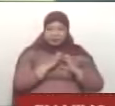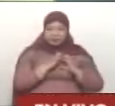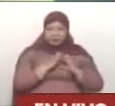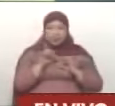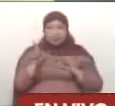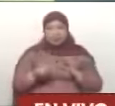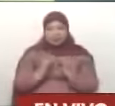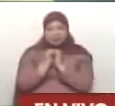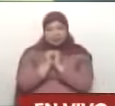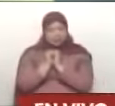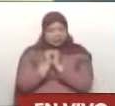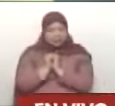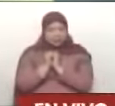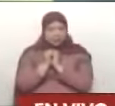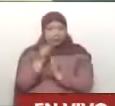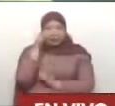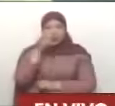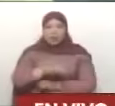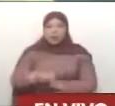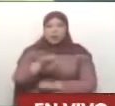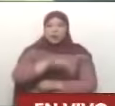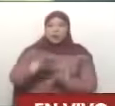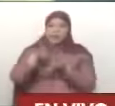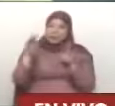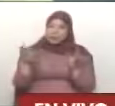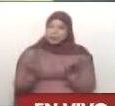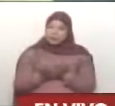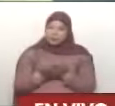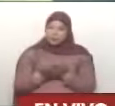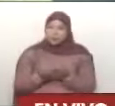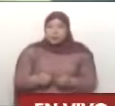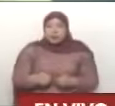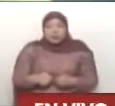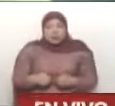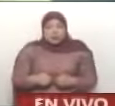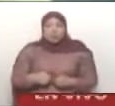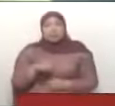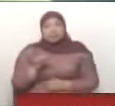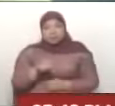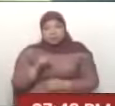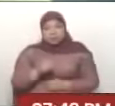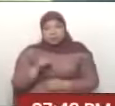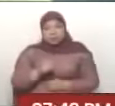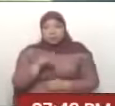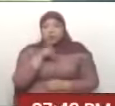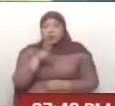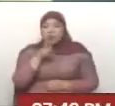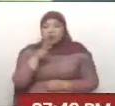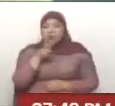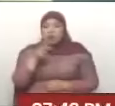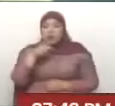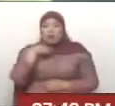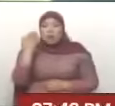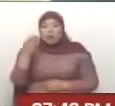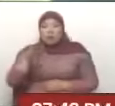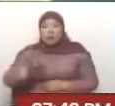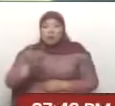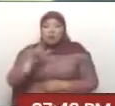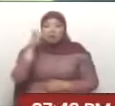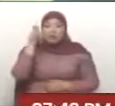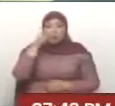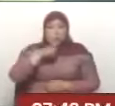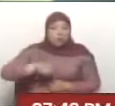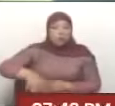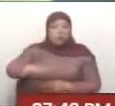oración al pueblo musulmán del mundo, que están sufriendo por el sacrificio, el genocidio, el exterminio del